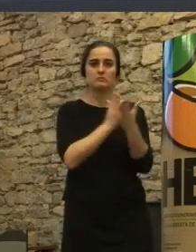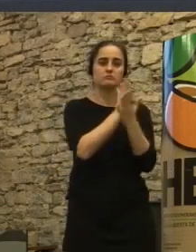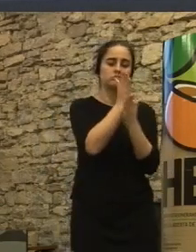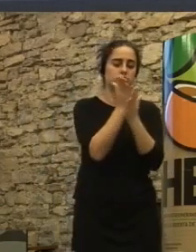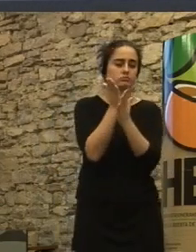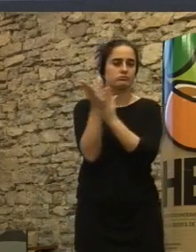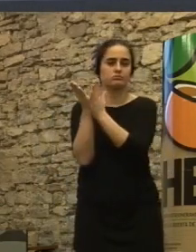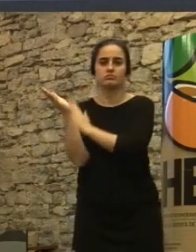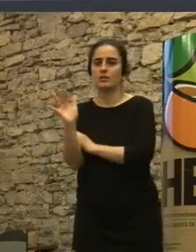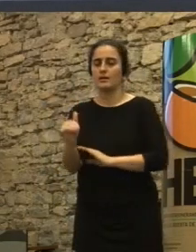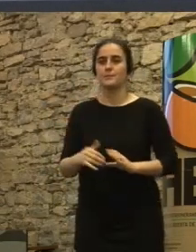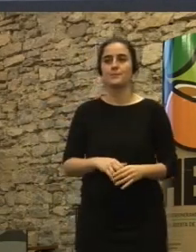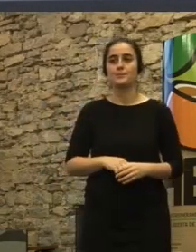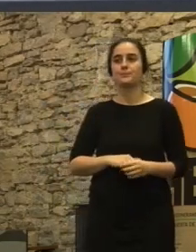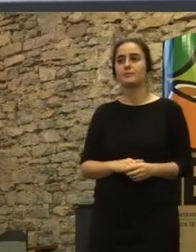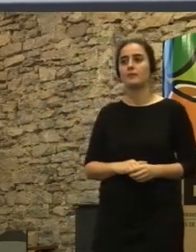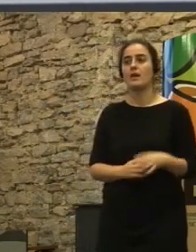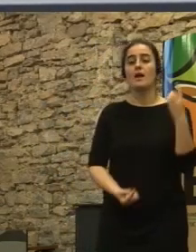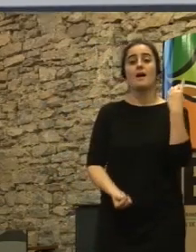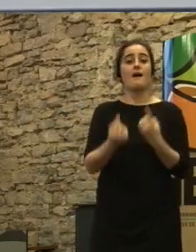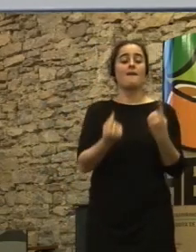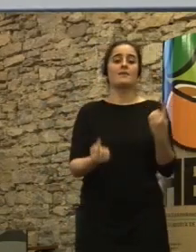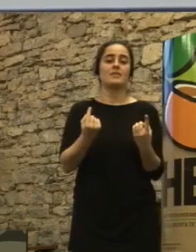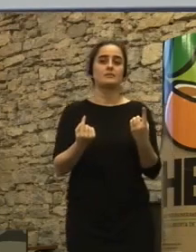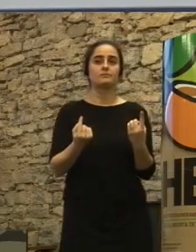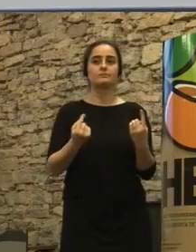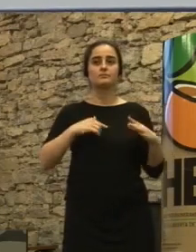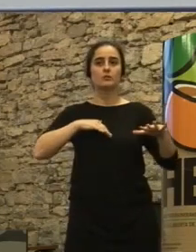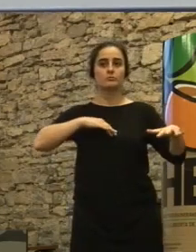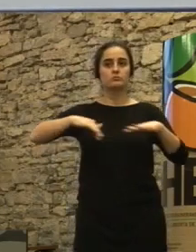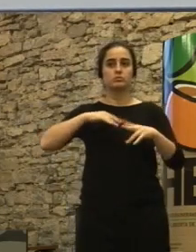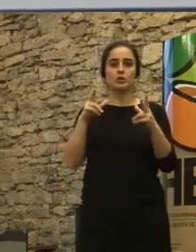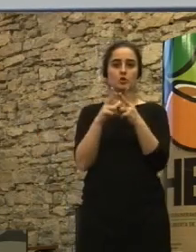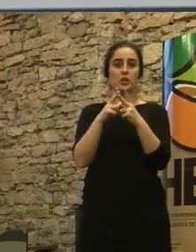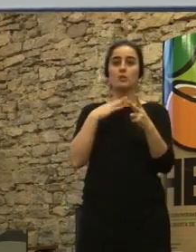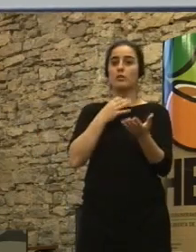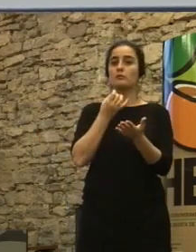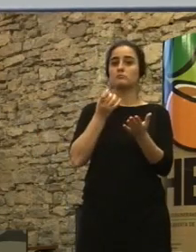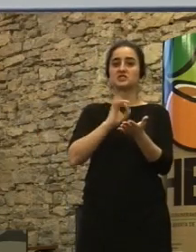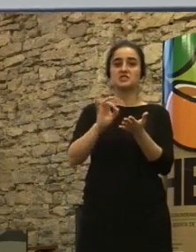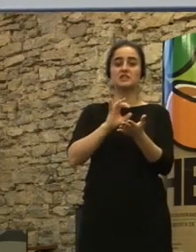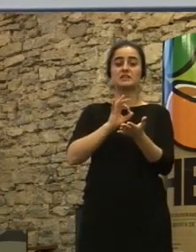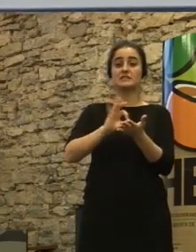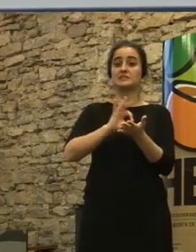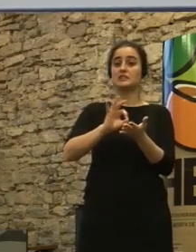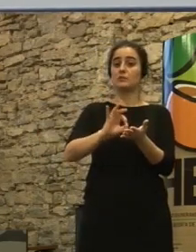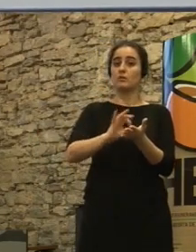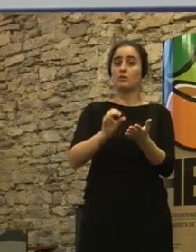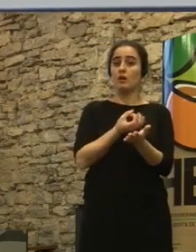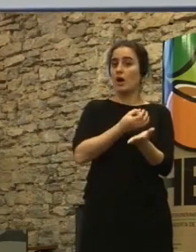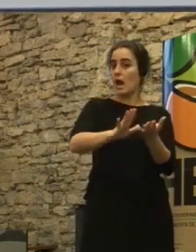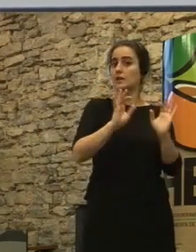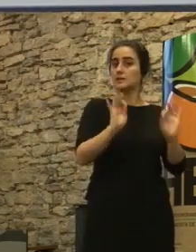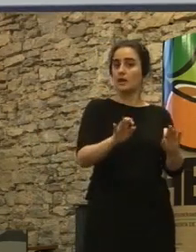completo, ¿vale? A veces el emprendedor social regala sus servicios a un determinado tipo de